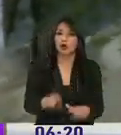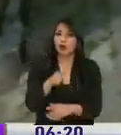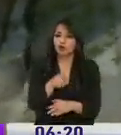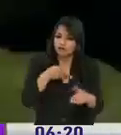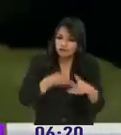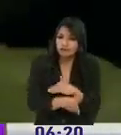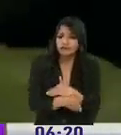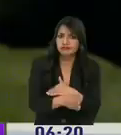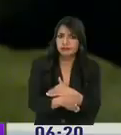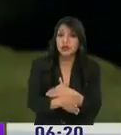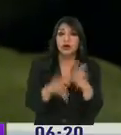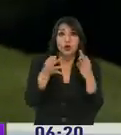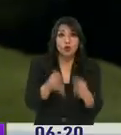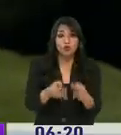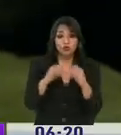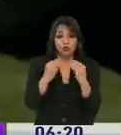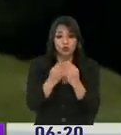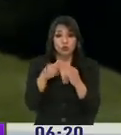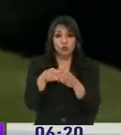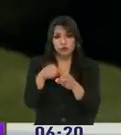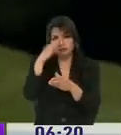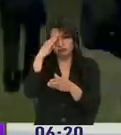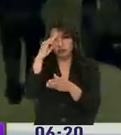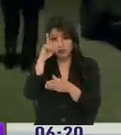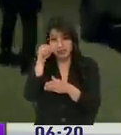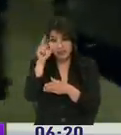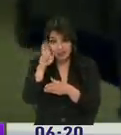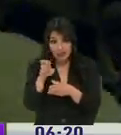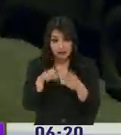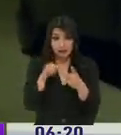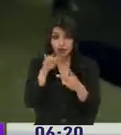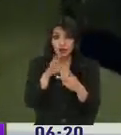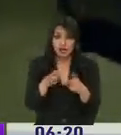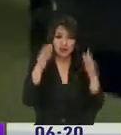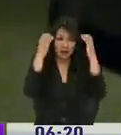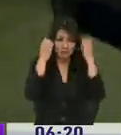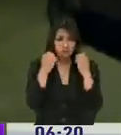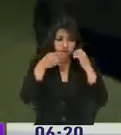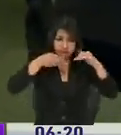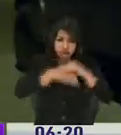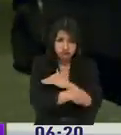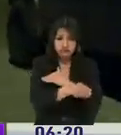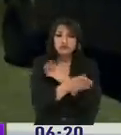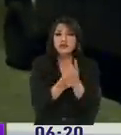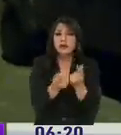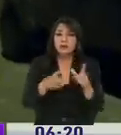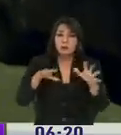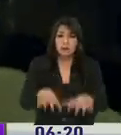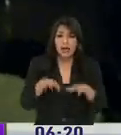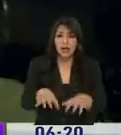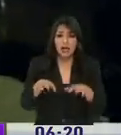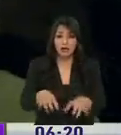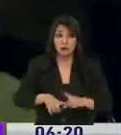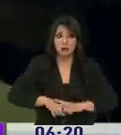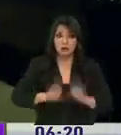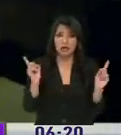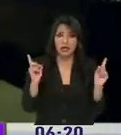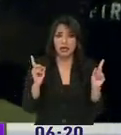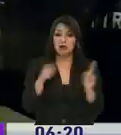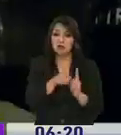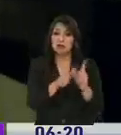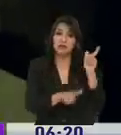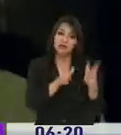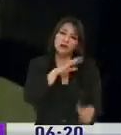presencia de encapuchados del GIR y de agentes de la UIAD era advertida por el ladrido de unos cuantos perros, pero la alarma no despertó a